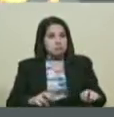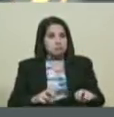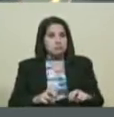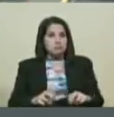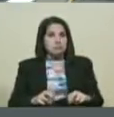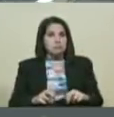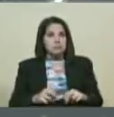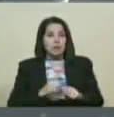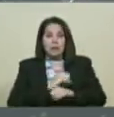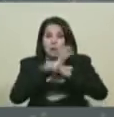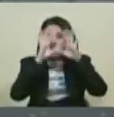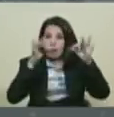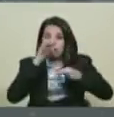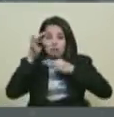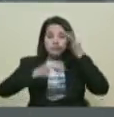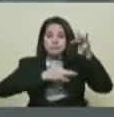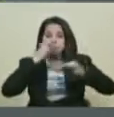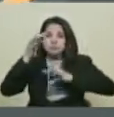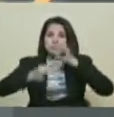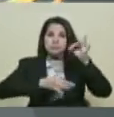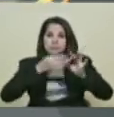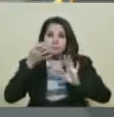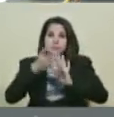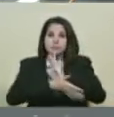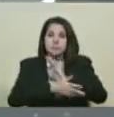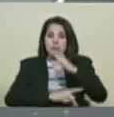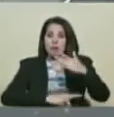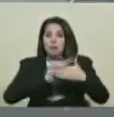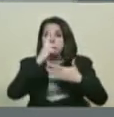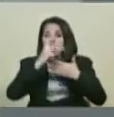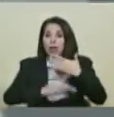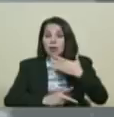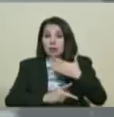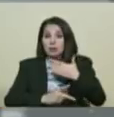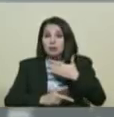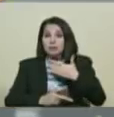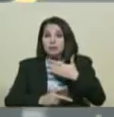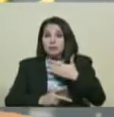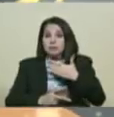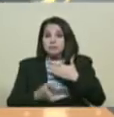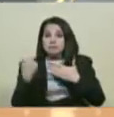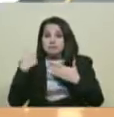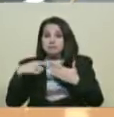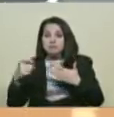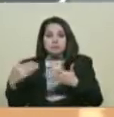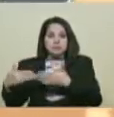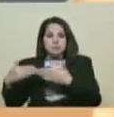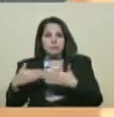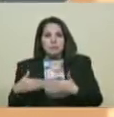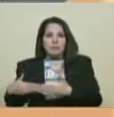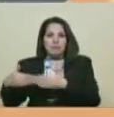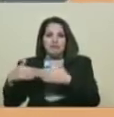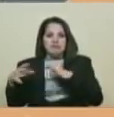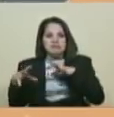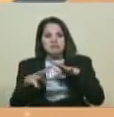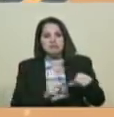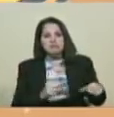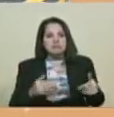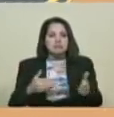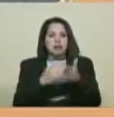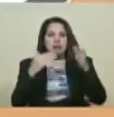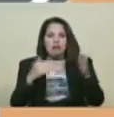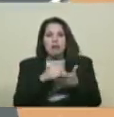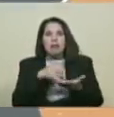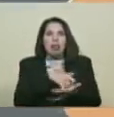está claramente establecido que se mantiene el plan, ese plan que tiene el imperio de tratar de desestabilizar,